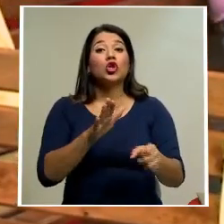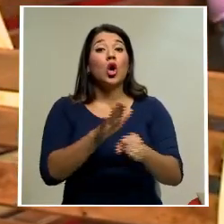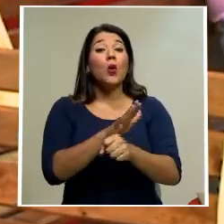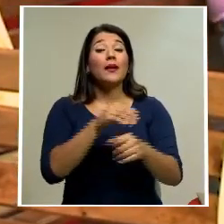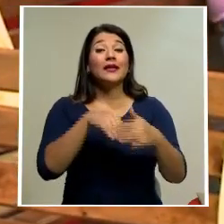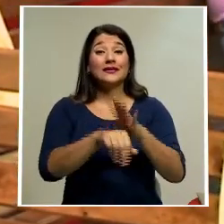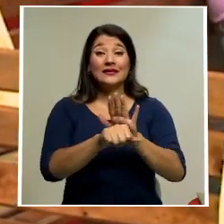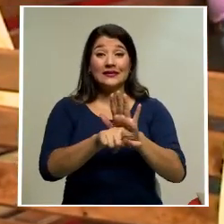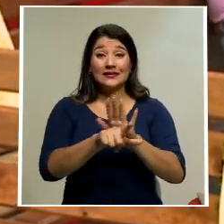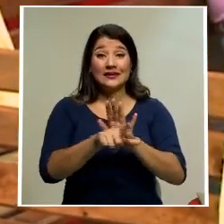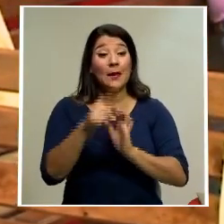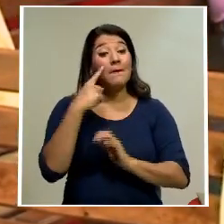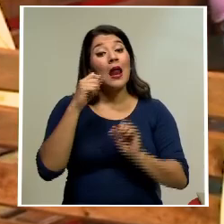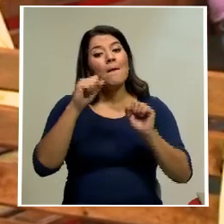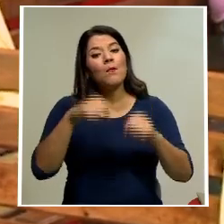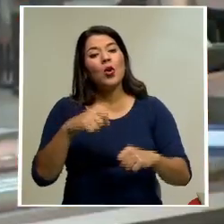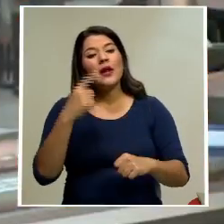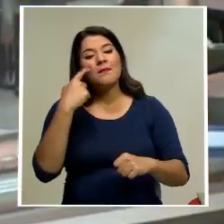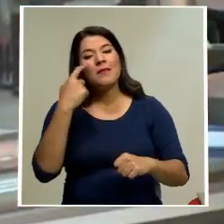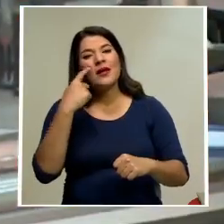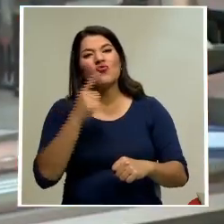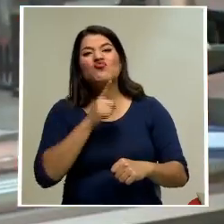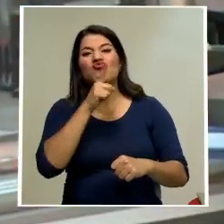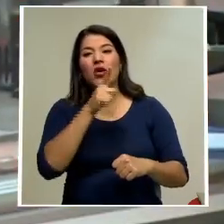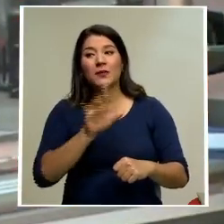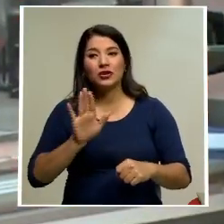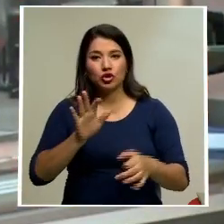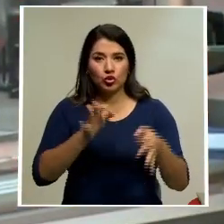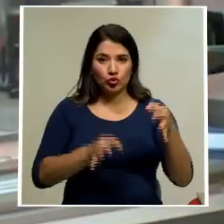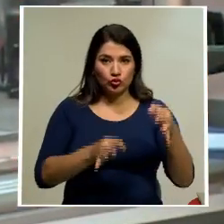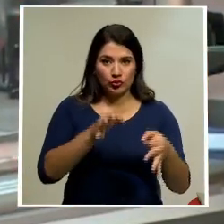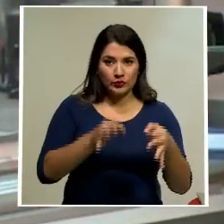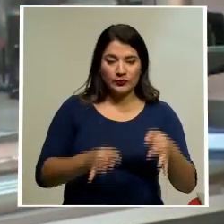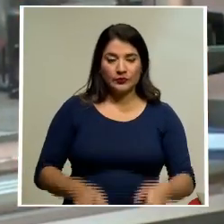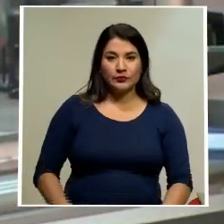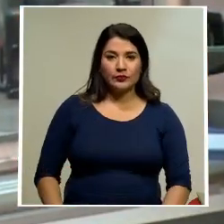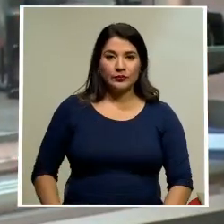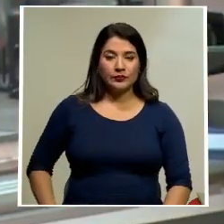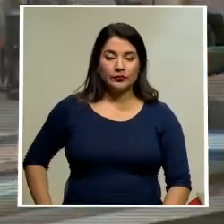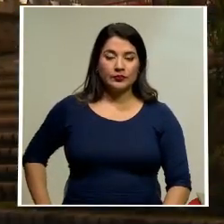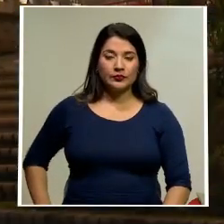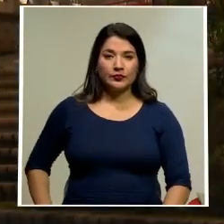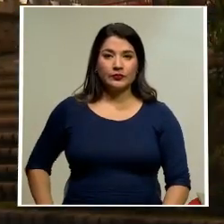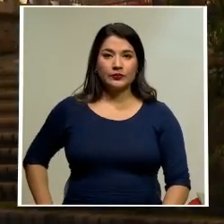consultiva para ver el verdadero alcance de esta controversial normativa.